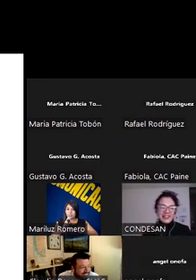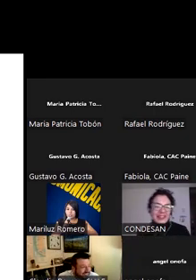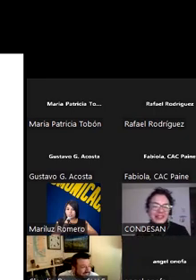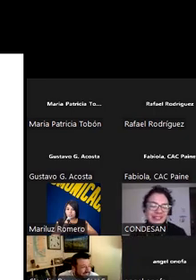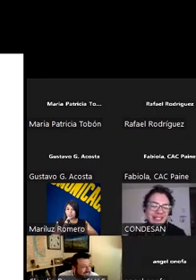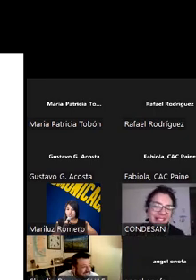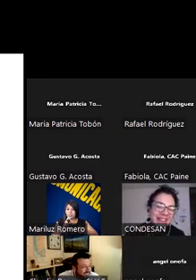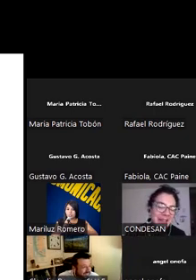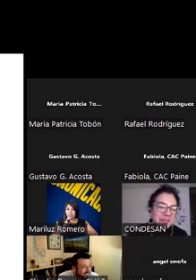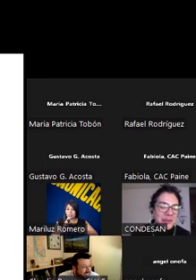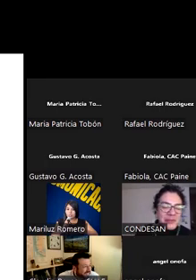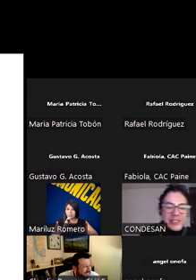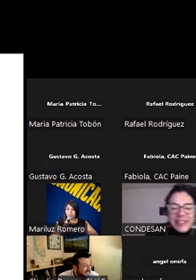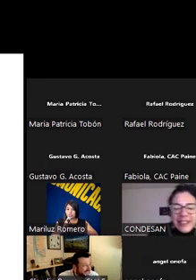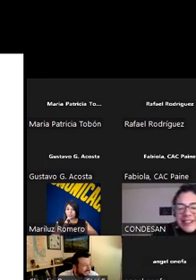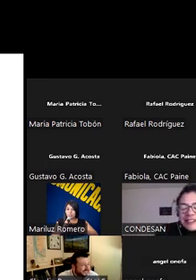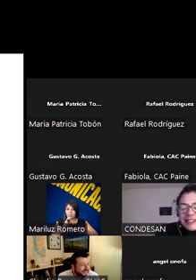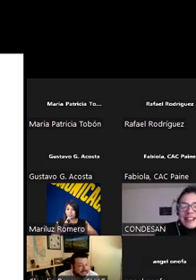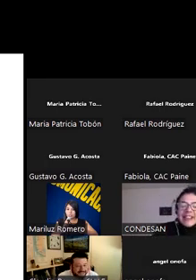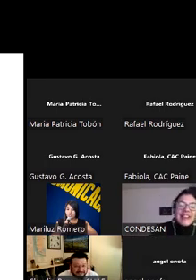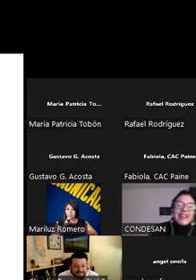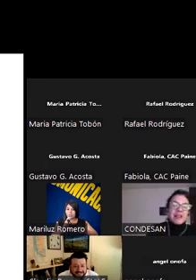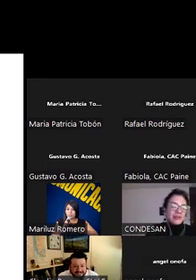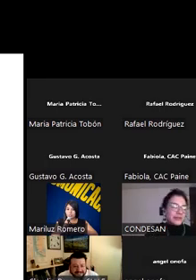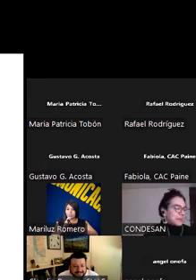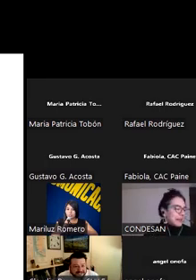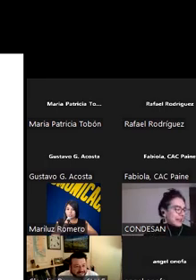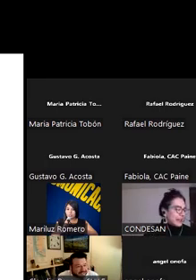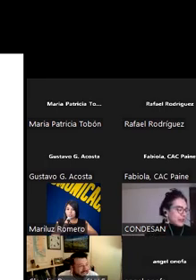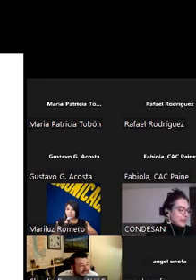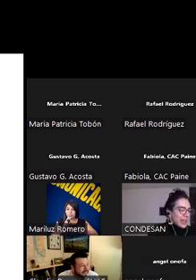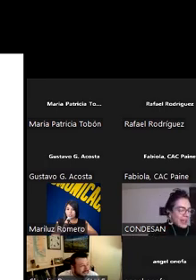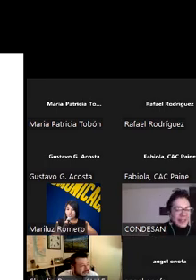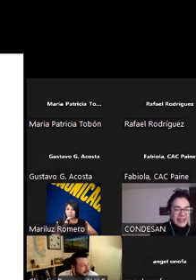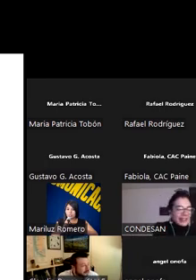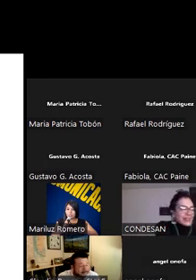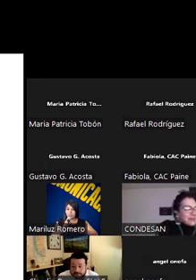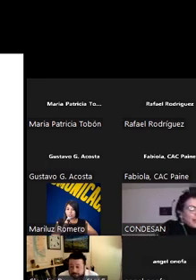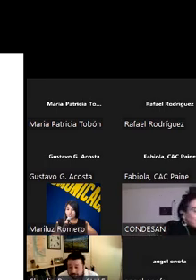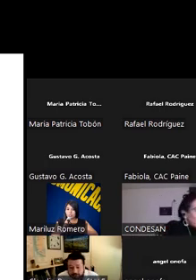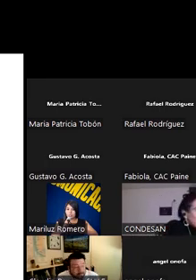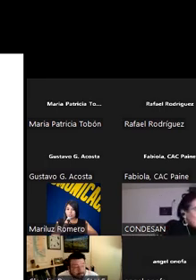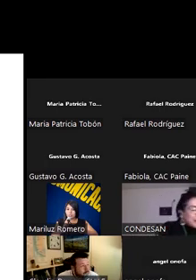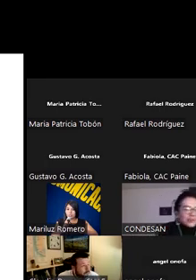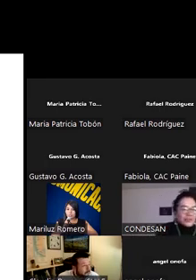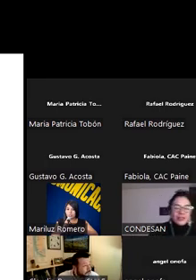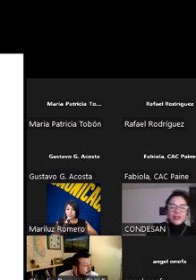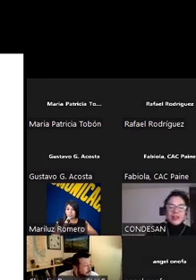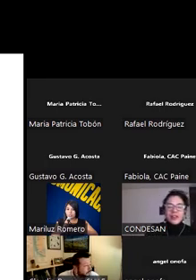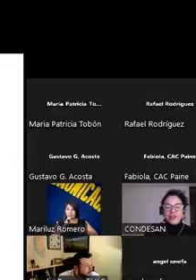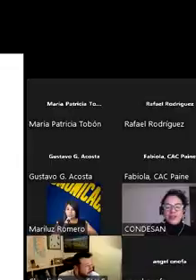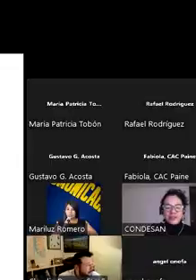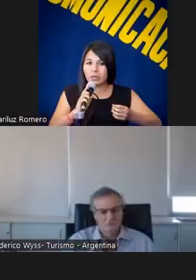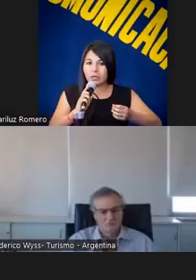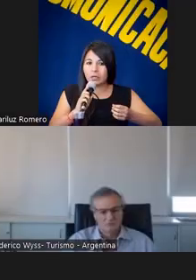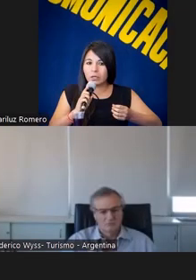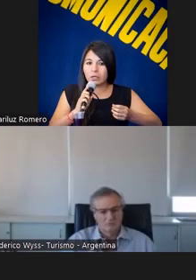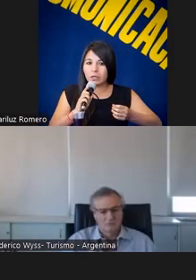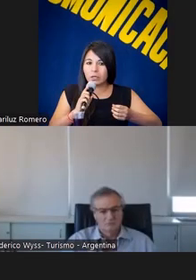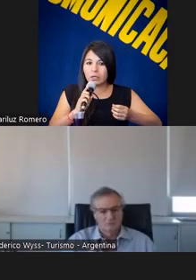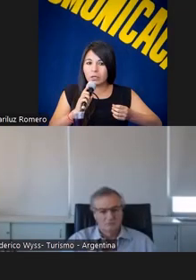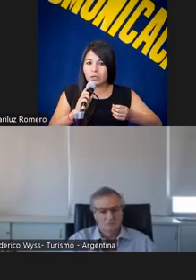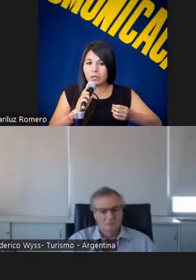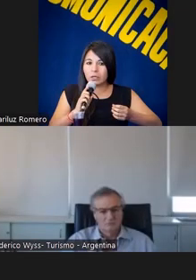por ajustarte el tiempo muy interesante preguntas para Claudio ya en el espacio que tenemos luego de nuestra